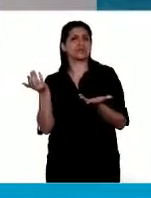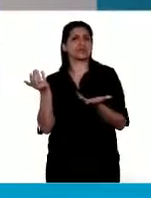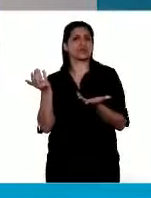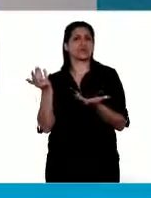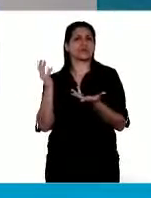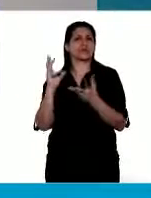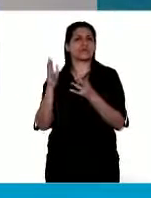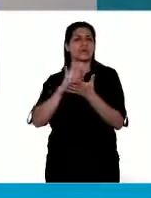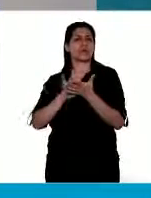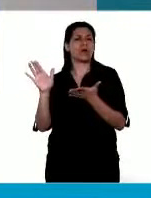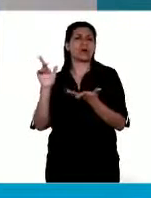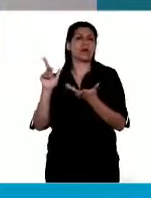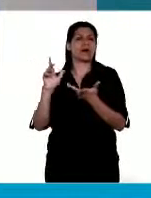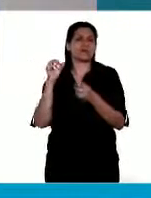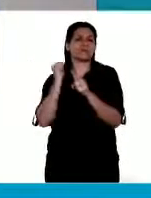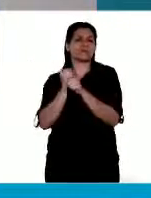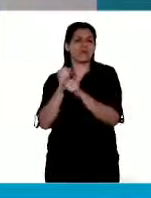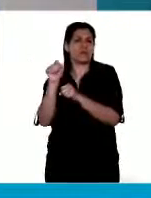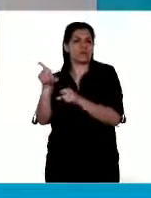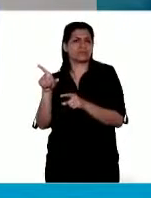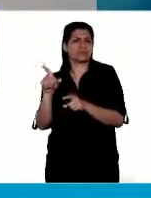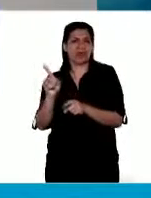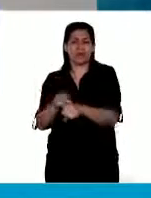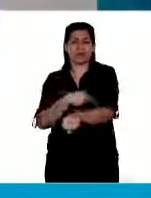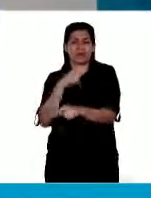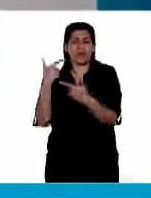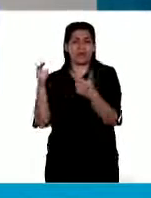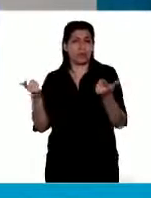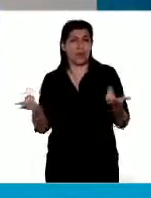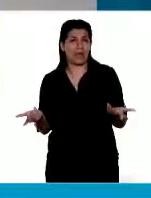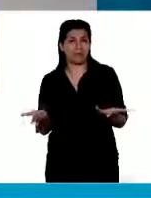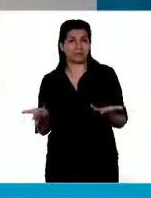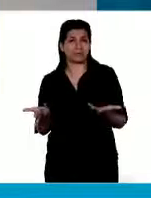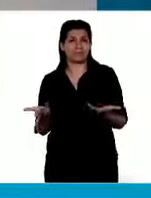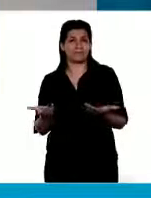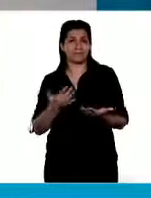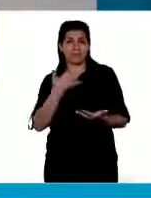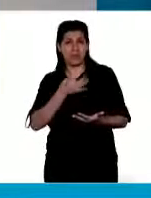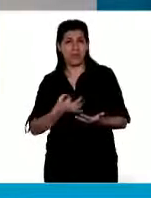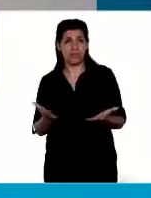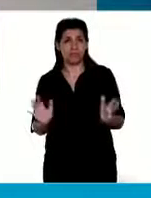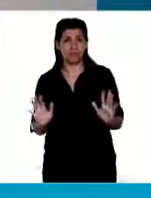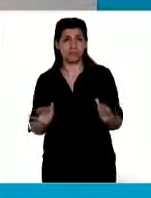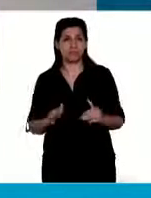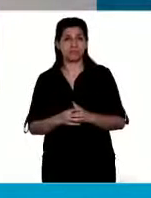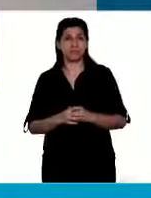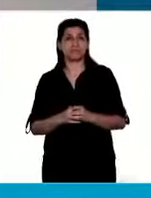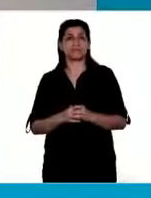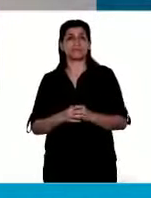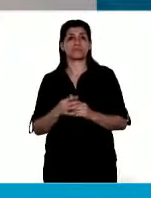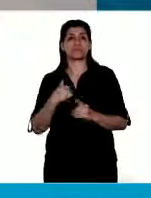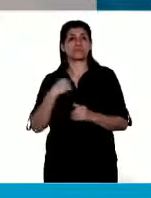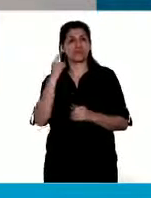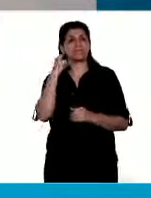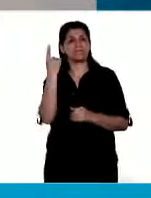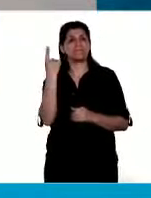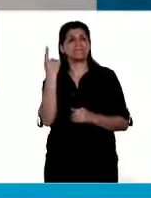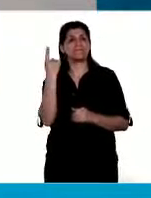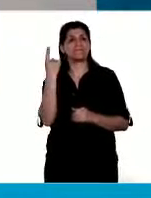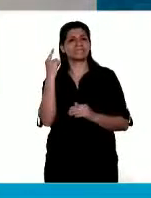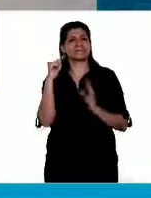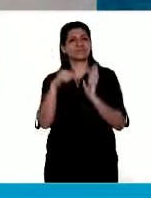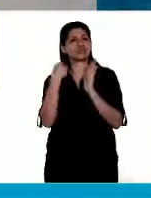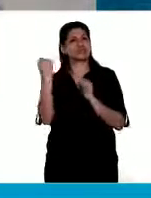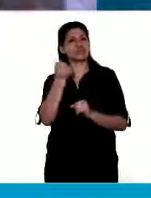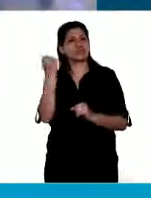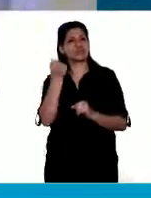una estructura que no está acostumbrada a eso, señor presidente. Yo creo que uno de los puntos centrales del problema, y